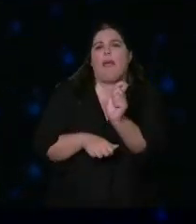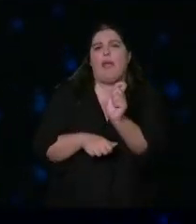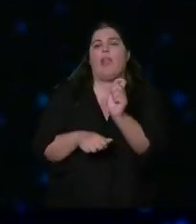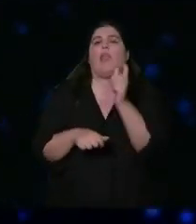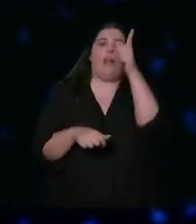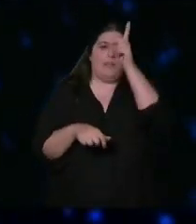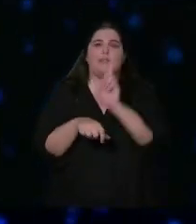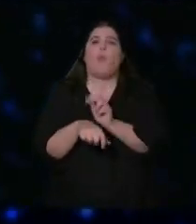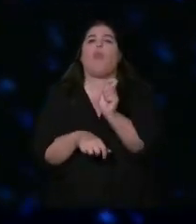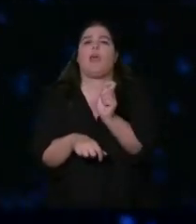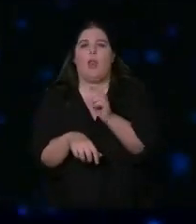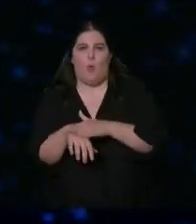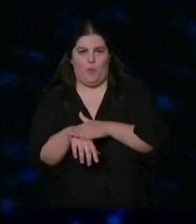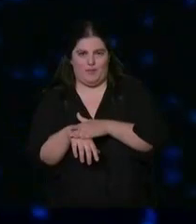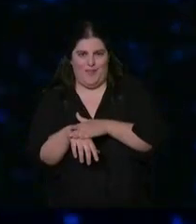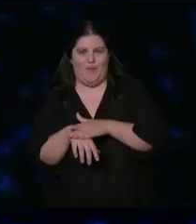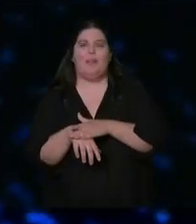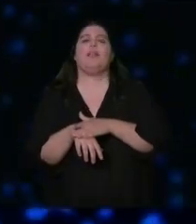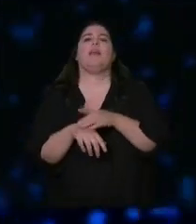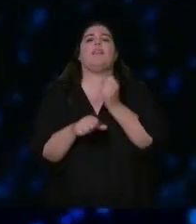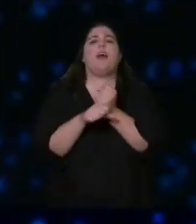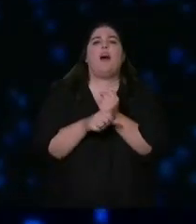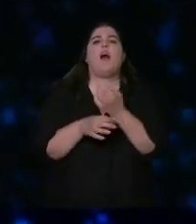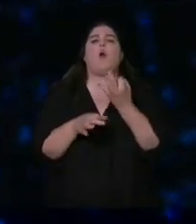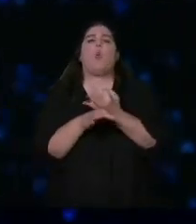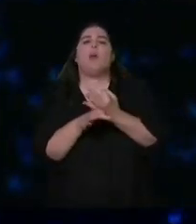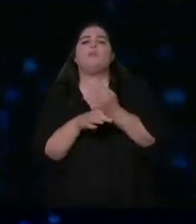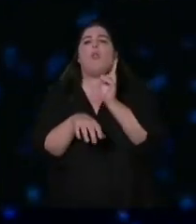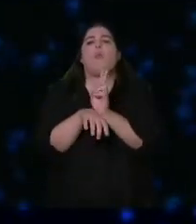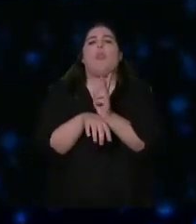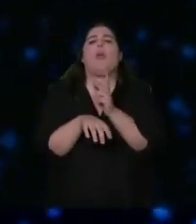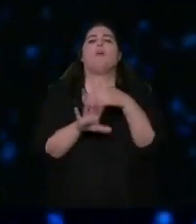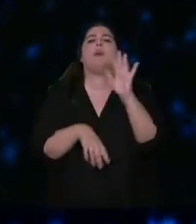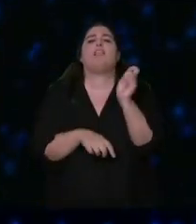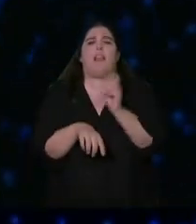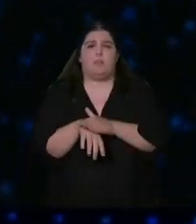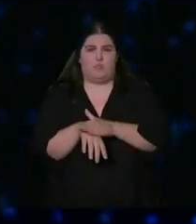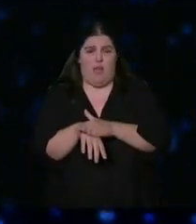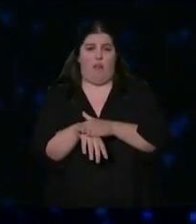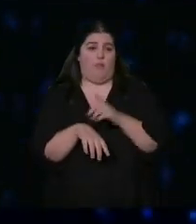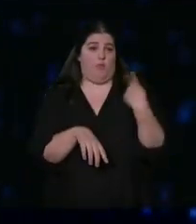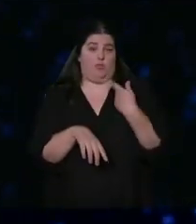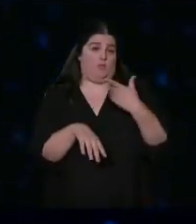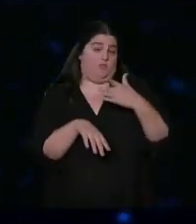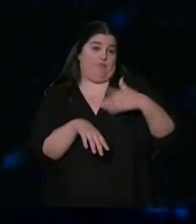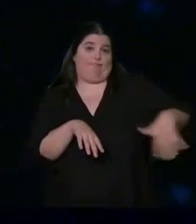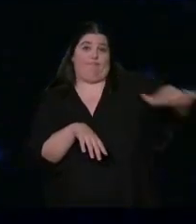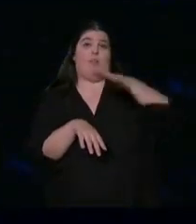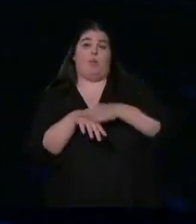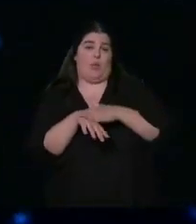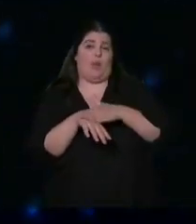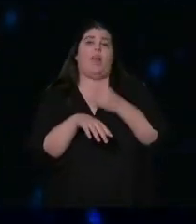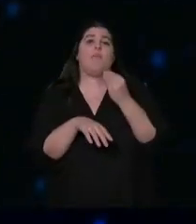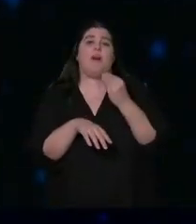seguridad Quién va a cuidar nuestro trabajo y nuestra educación tenemos por delante la responsabilidad de decidir Cómo